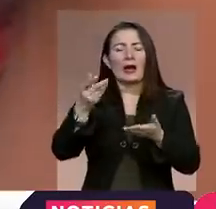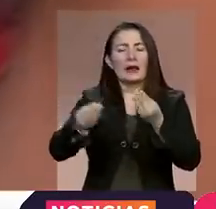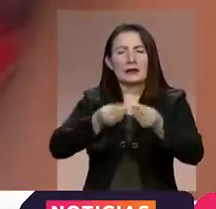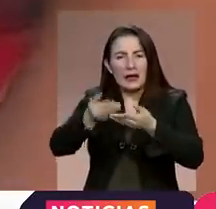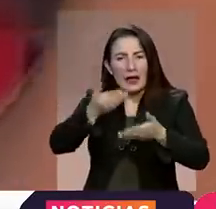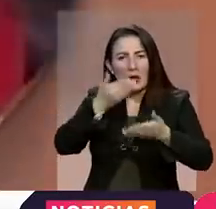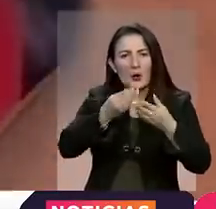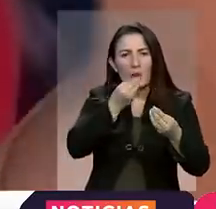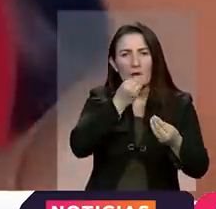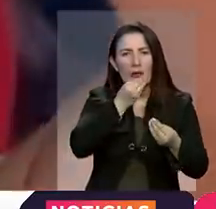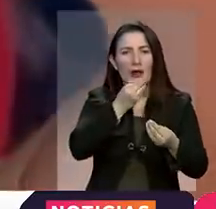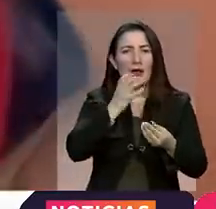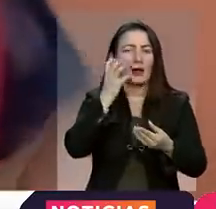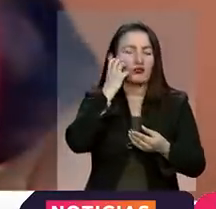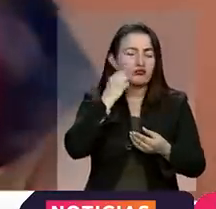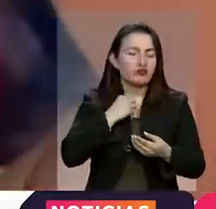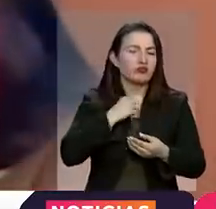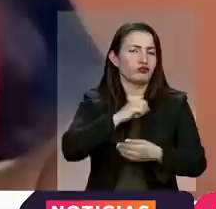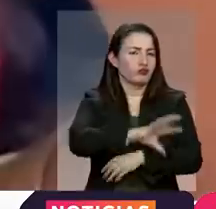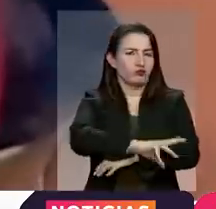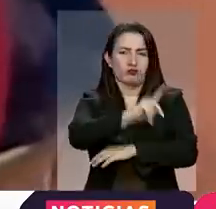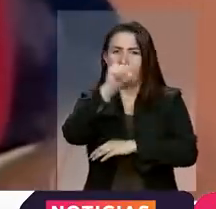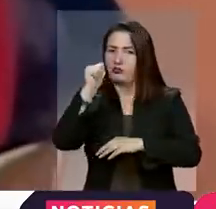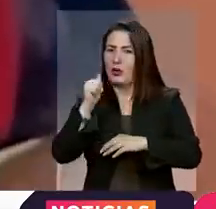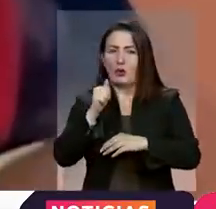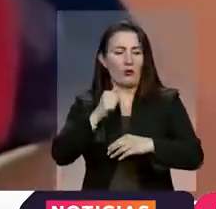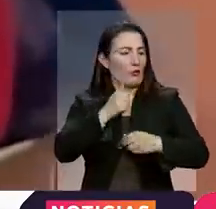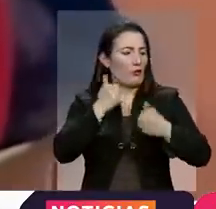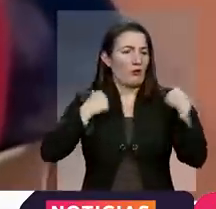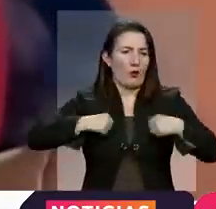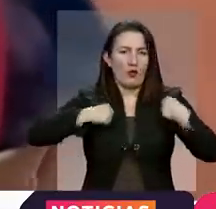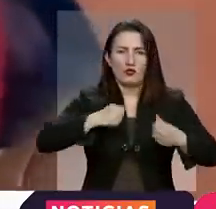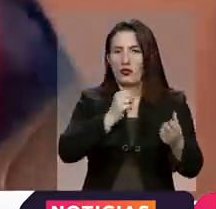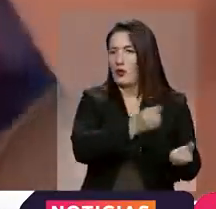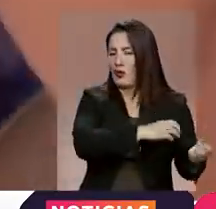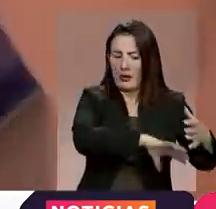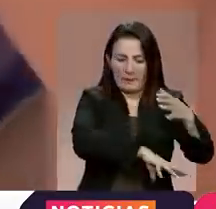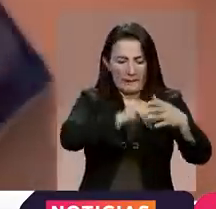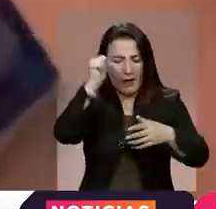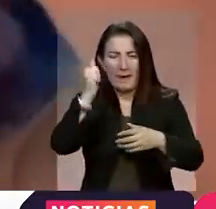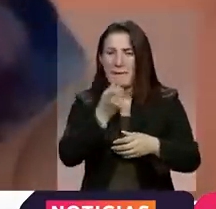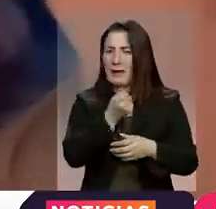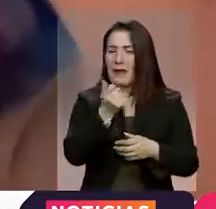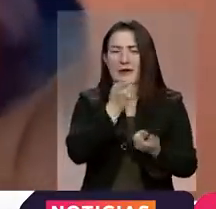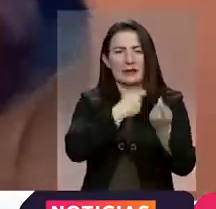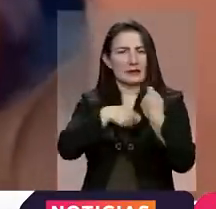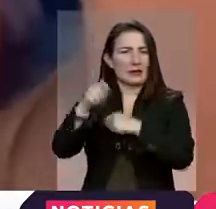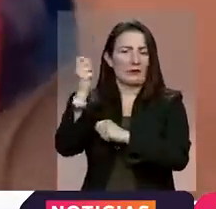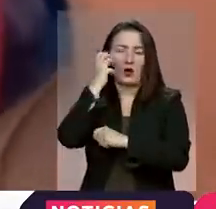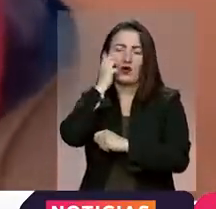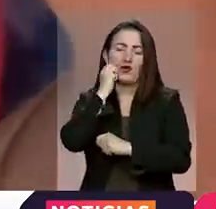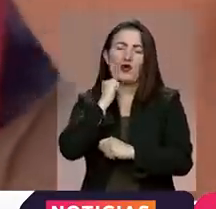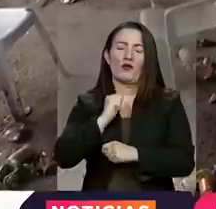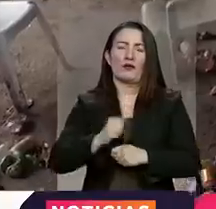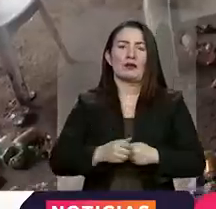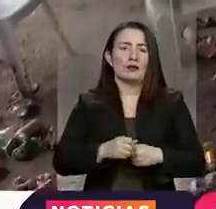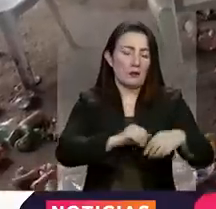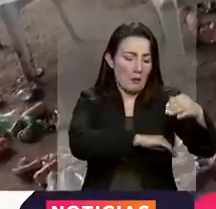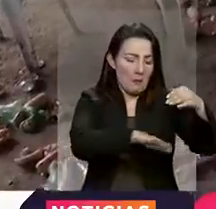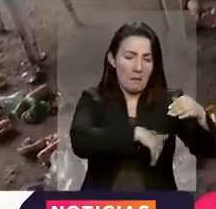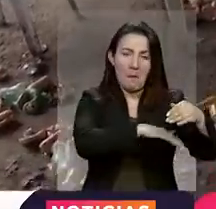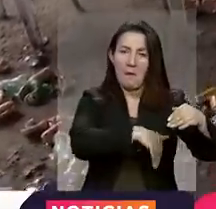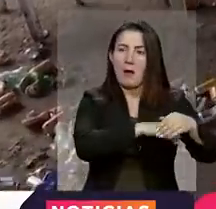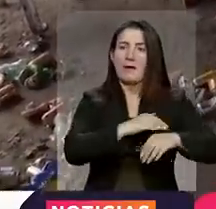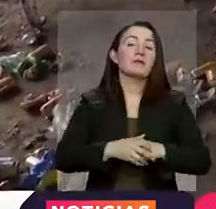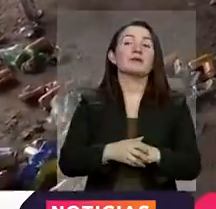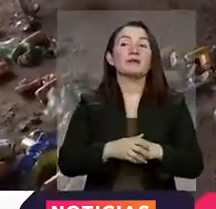allá y le sacaron el bolso, le sacaron la plata y se la llevaron y le dejaron el mero bolso vacío. Eso